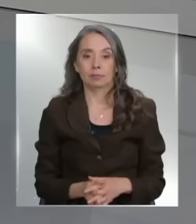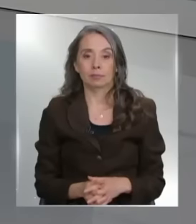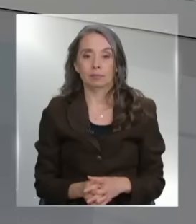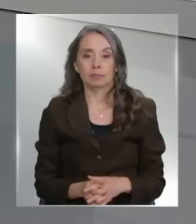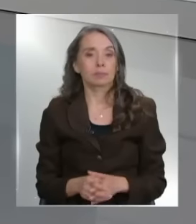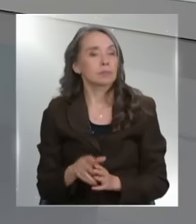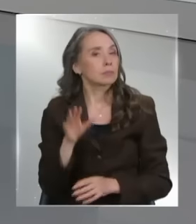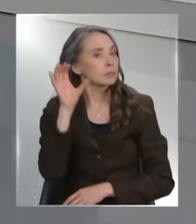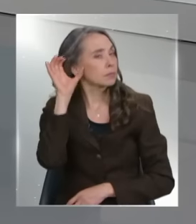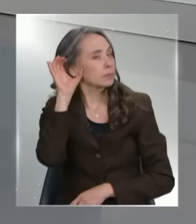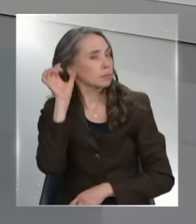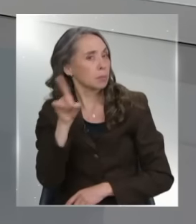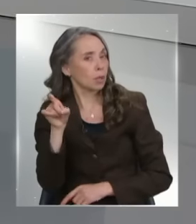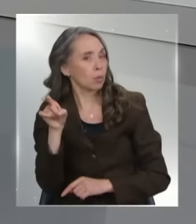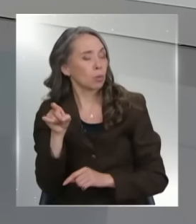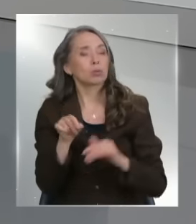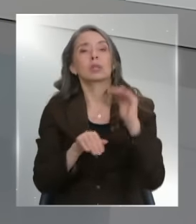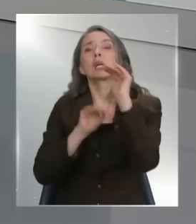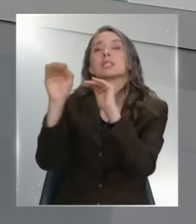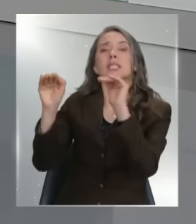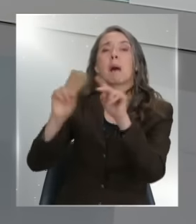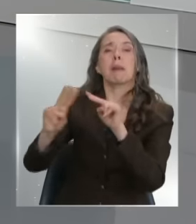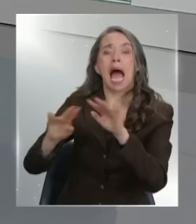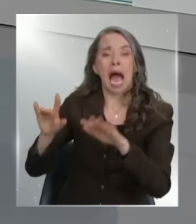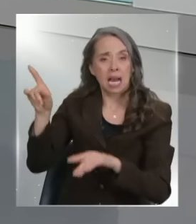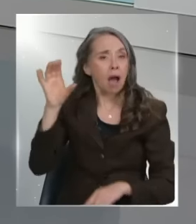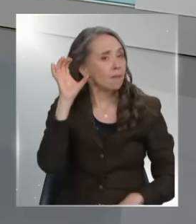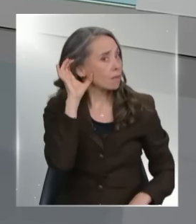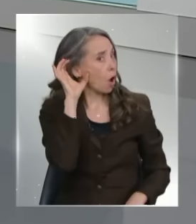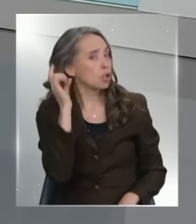¿Se escucharán estos llamados a la acción?